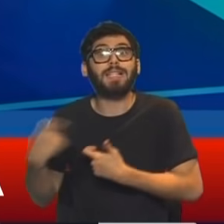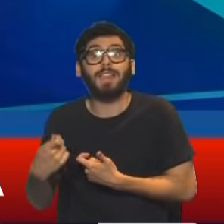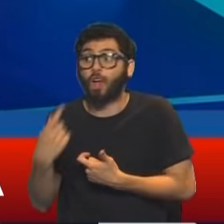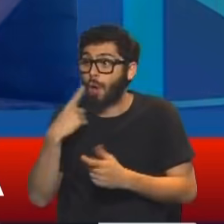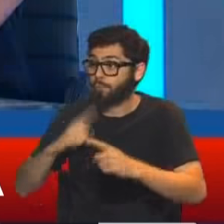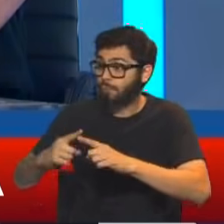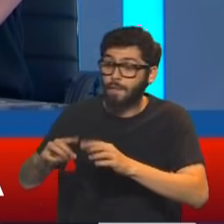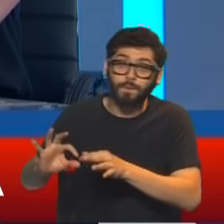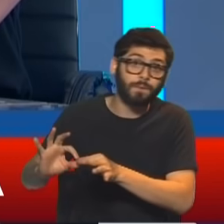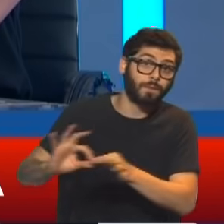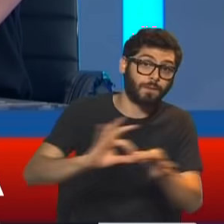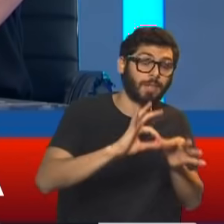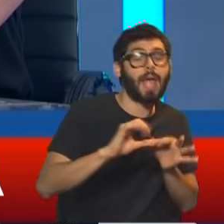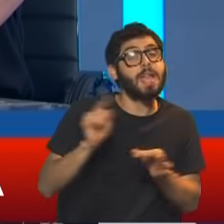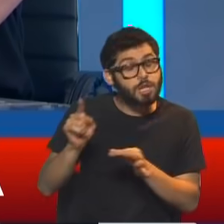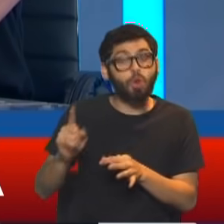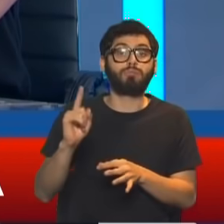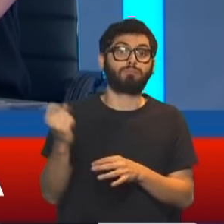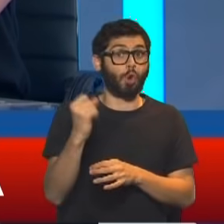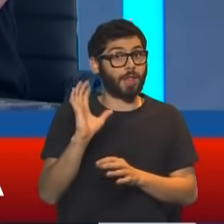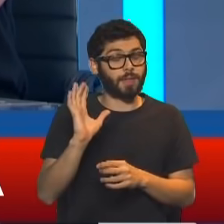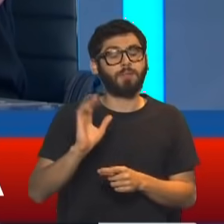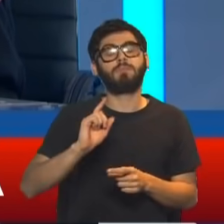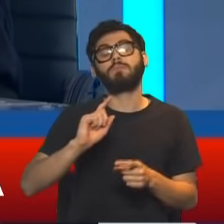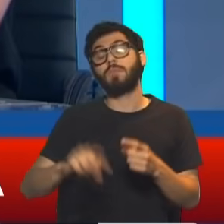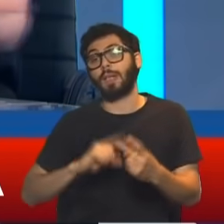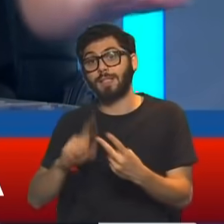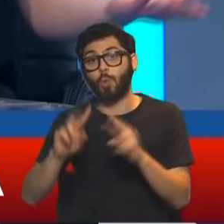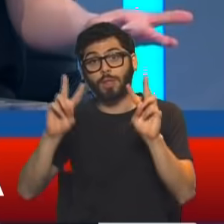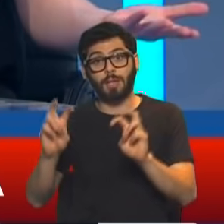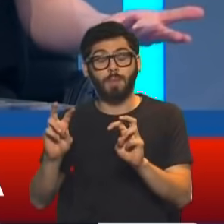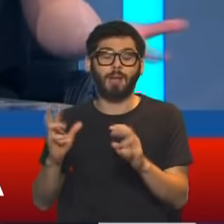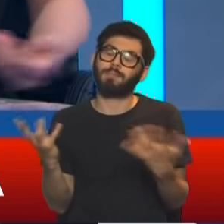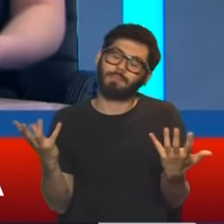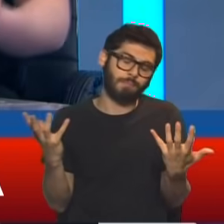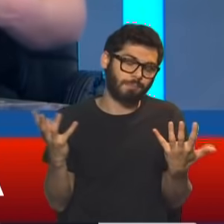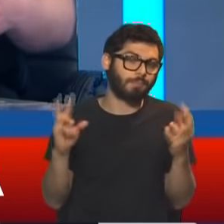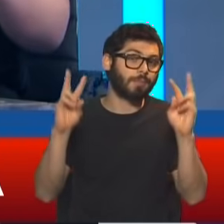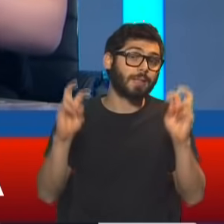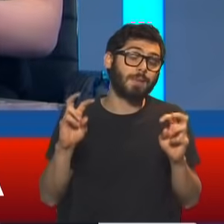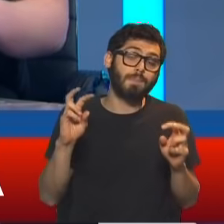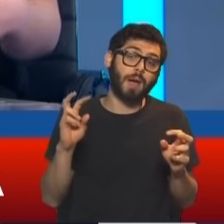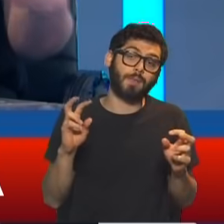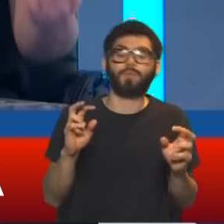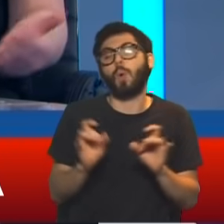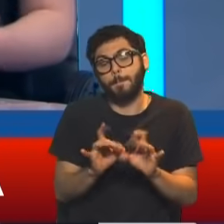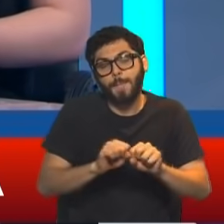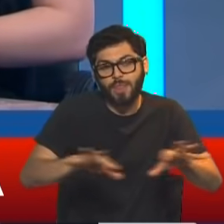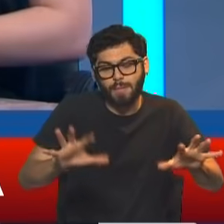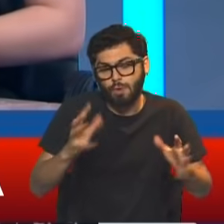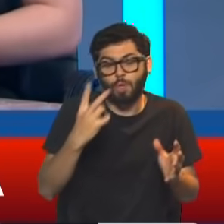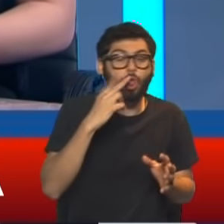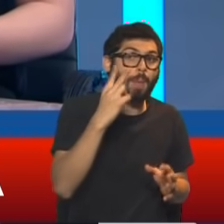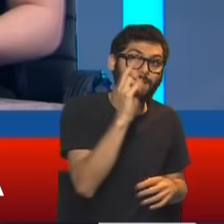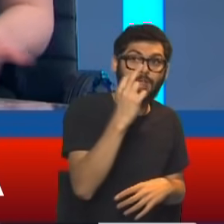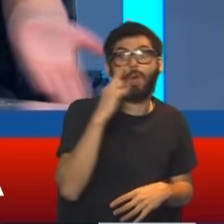Me parece que ahí hay un punto fundamental. Y segundo, que es el tema que atraviesa, más allá de la pandemia, 2020